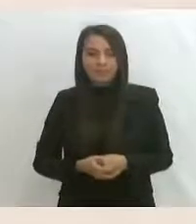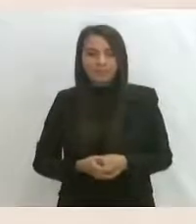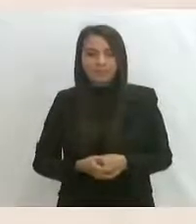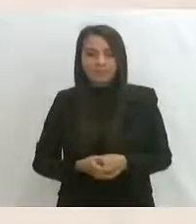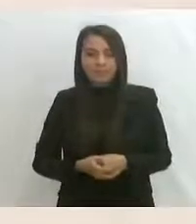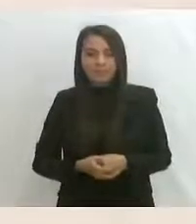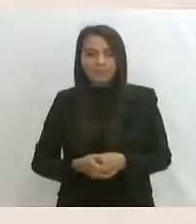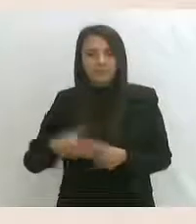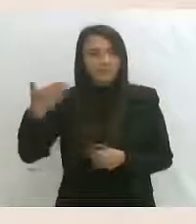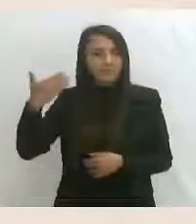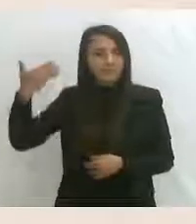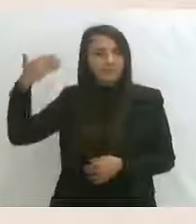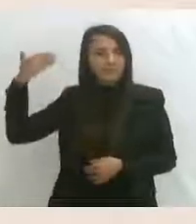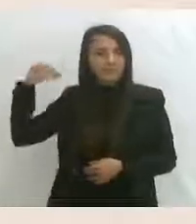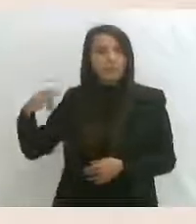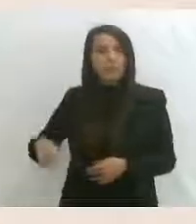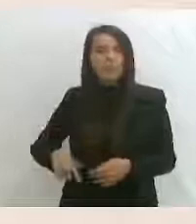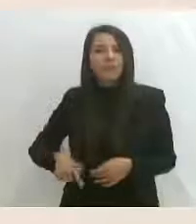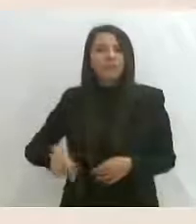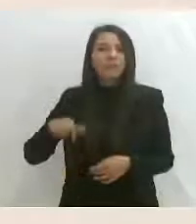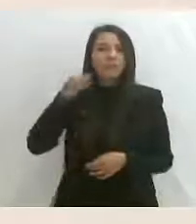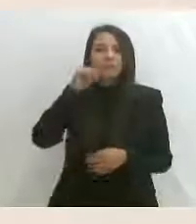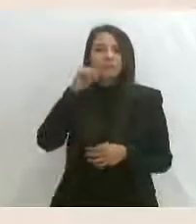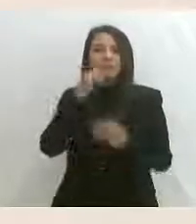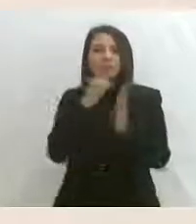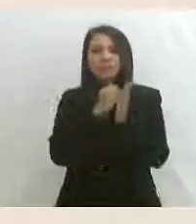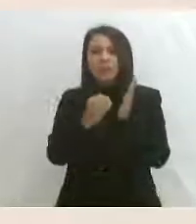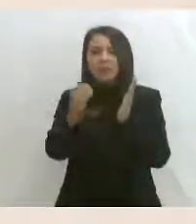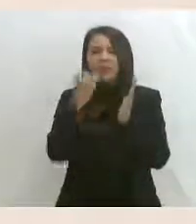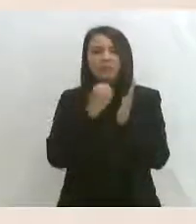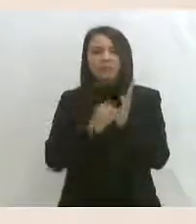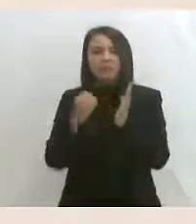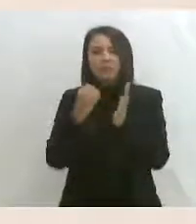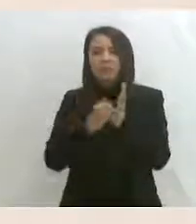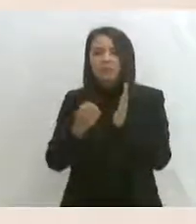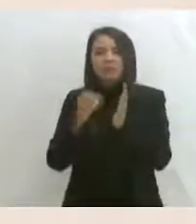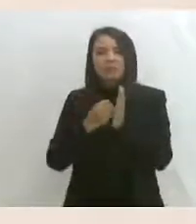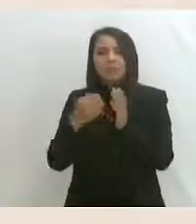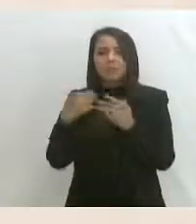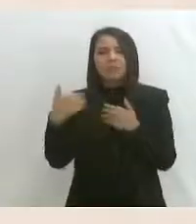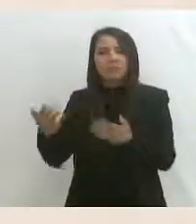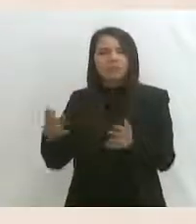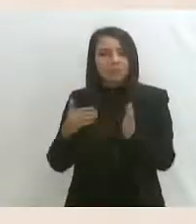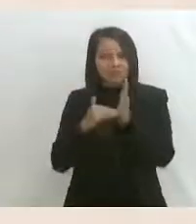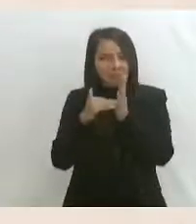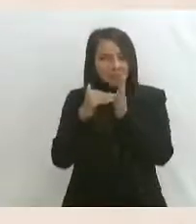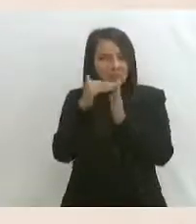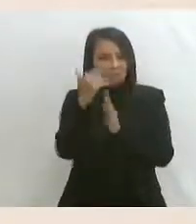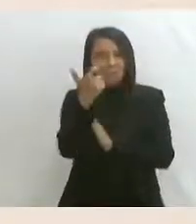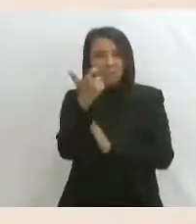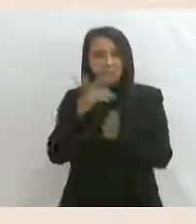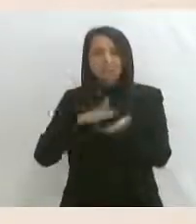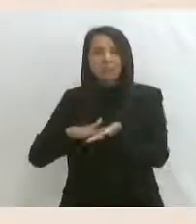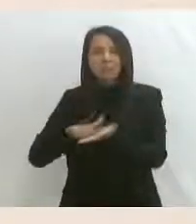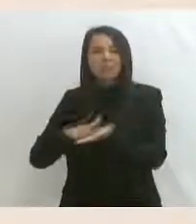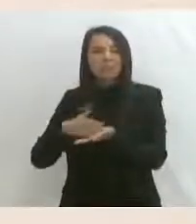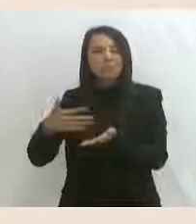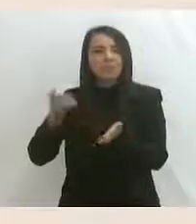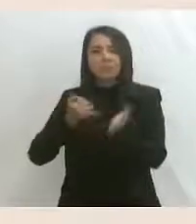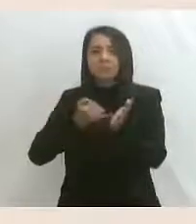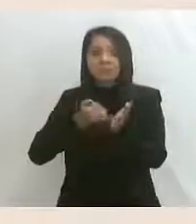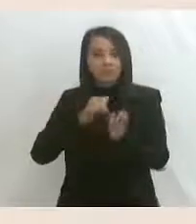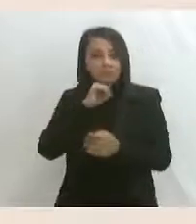Los gobiernos anteriores les condonaban miles de millones de pesos. Eso se